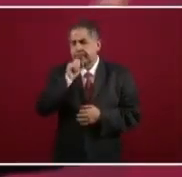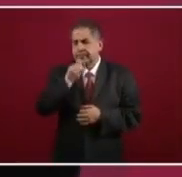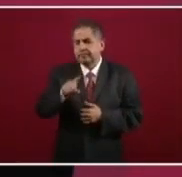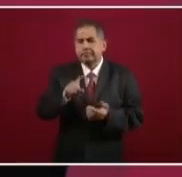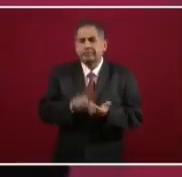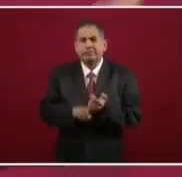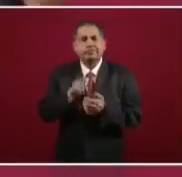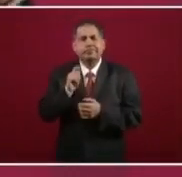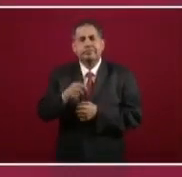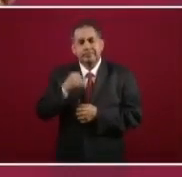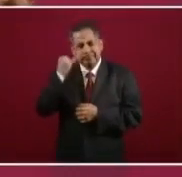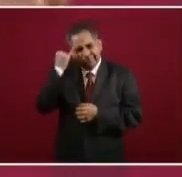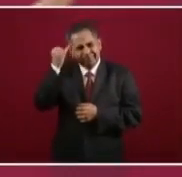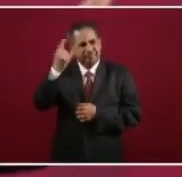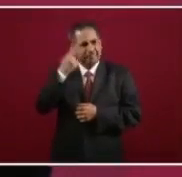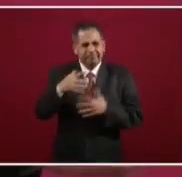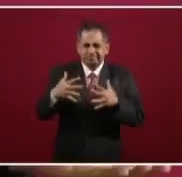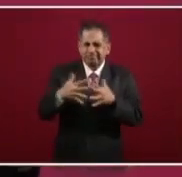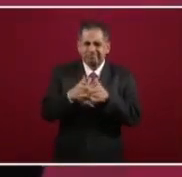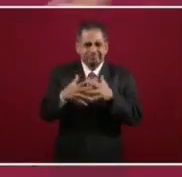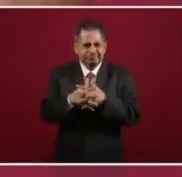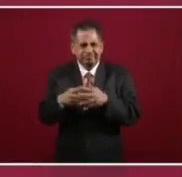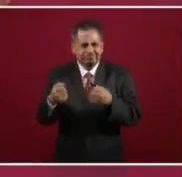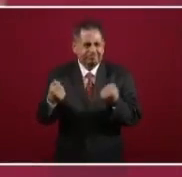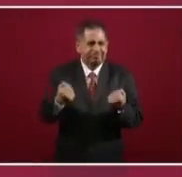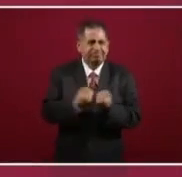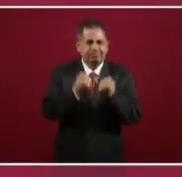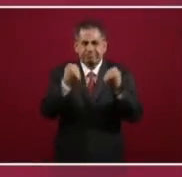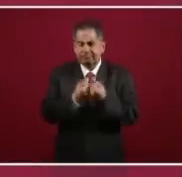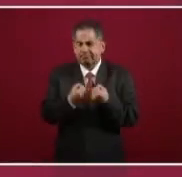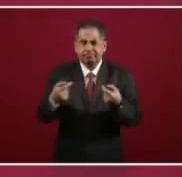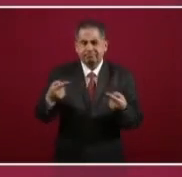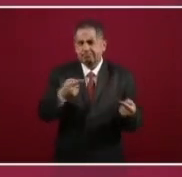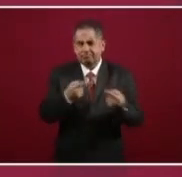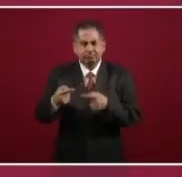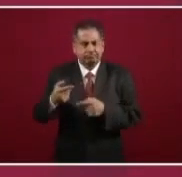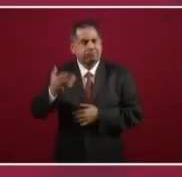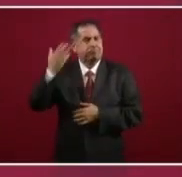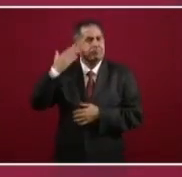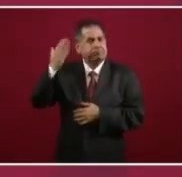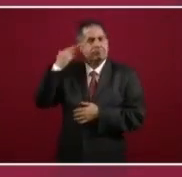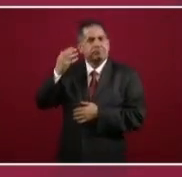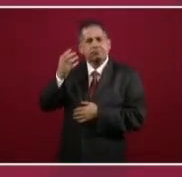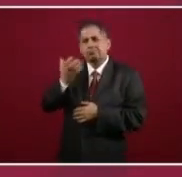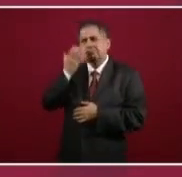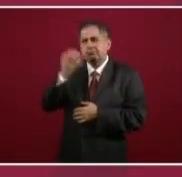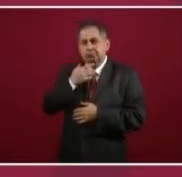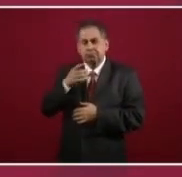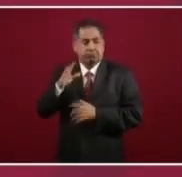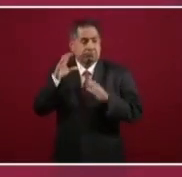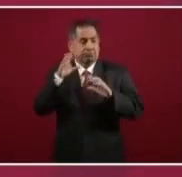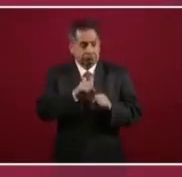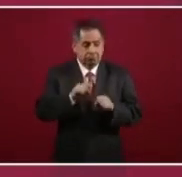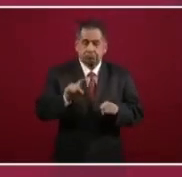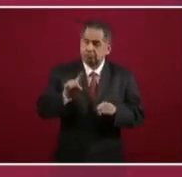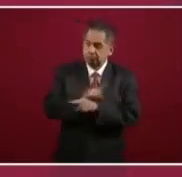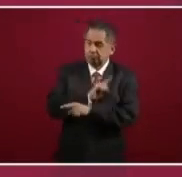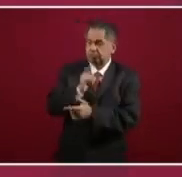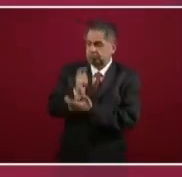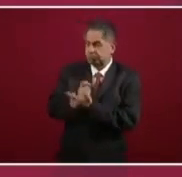con la idea de la guerra con lo que venía de antes si